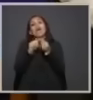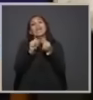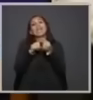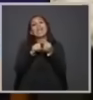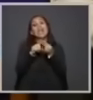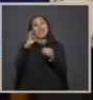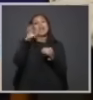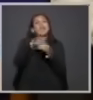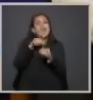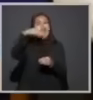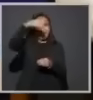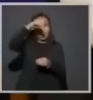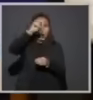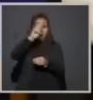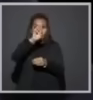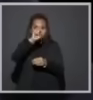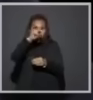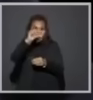4 candidatos restantes.